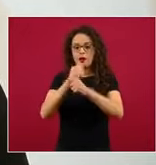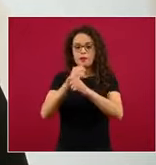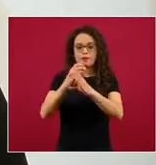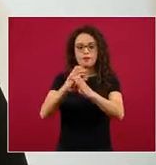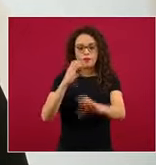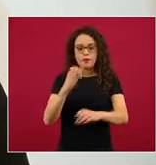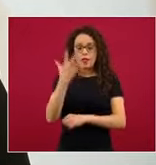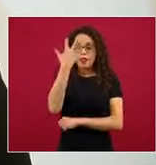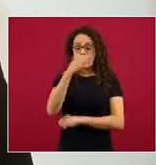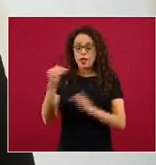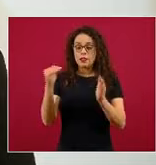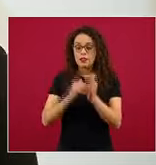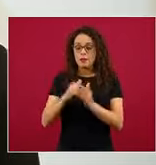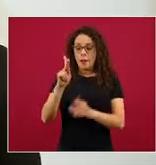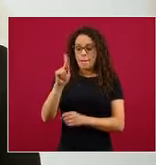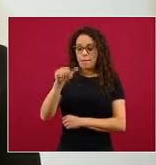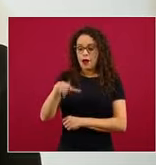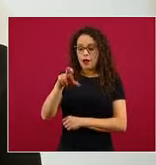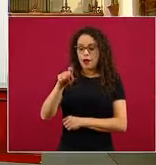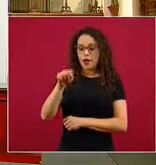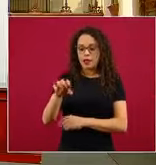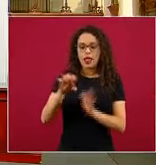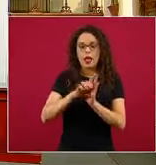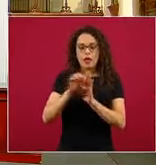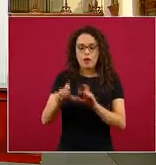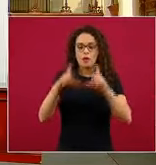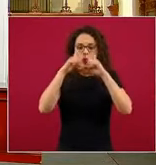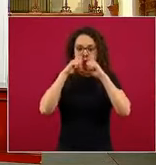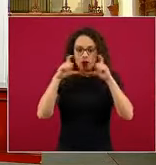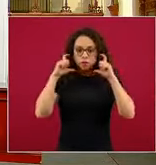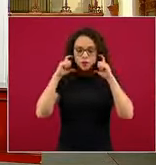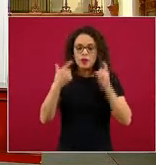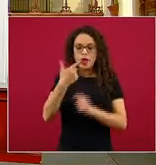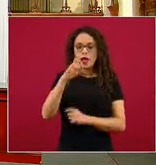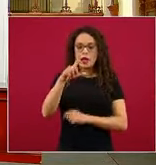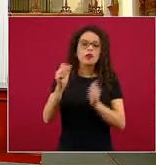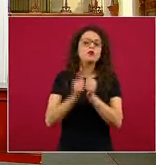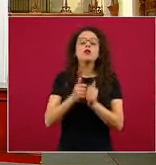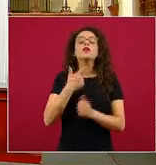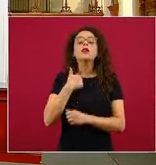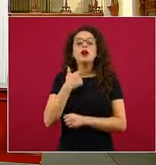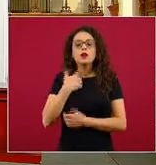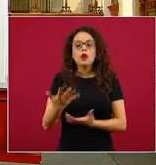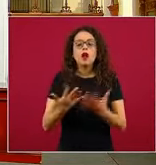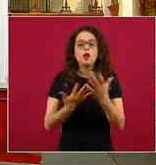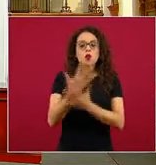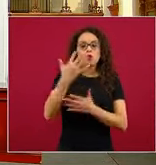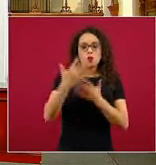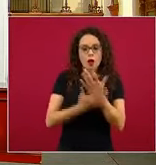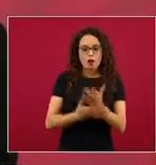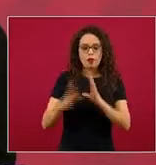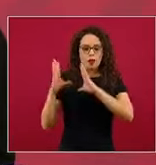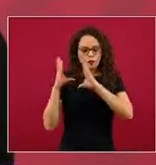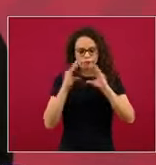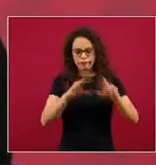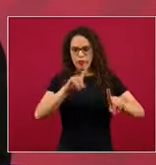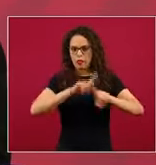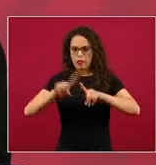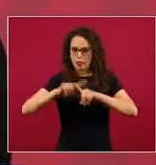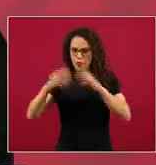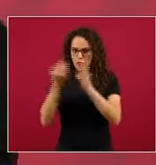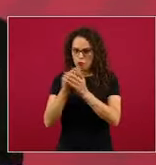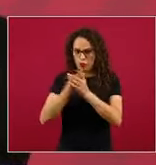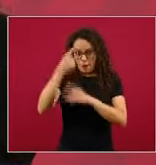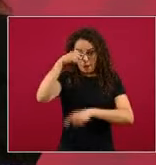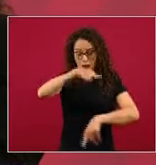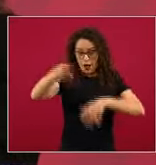10,000 paquetes de protección, entre ellos cubrebocas, gel antibacterial y guantes. Hicimos diferentes capacitaciones también con todas y